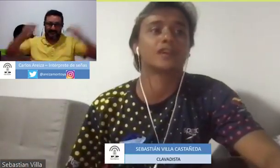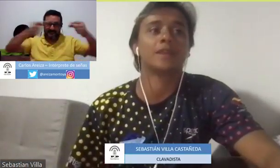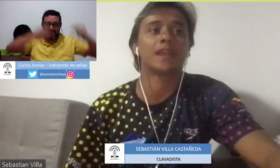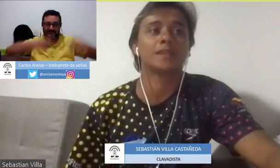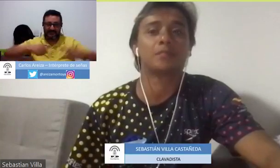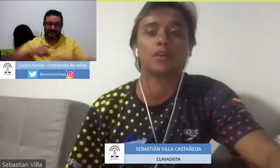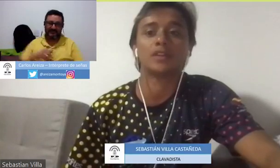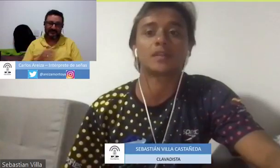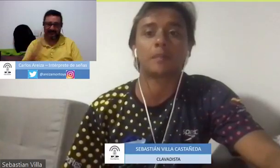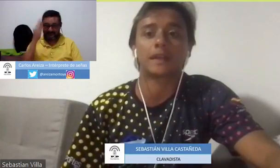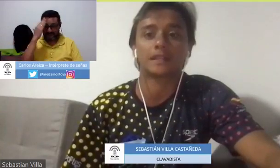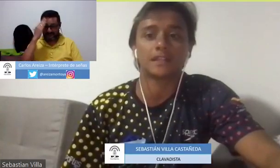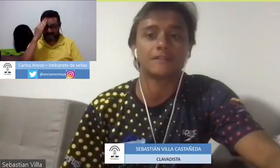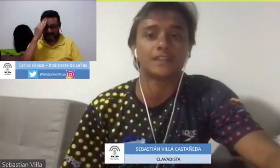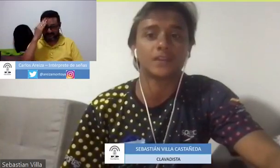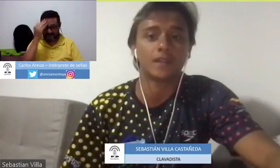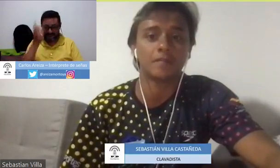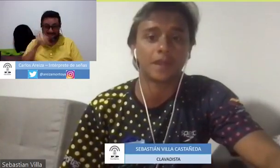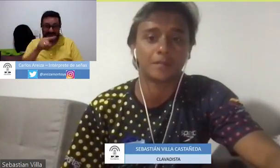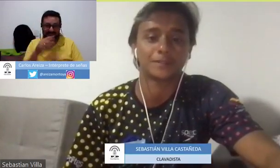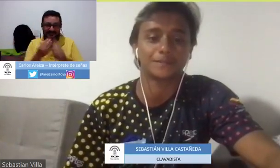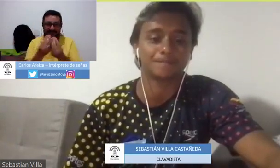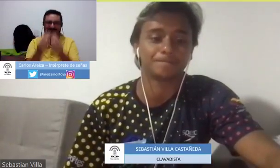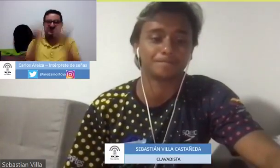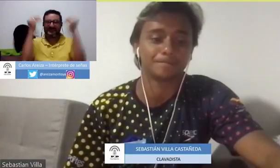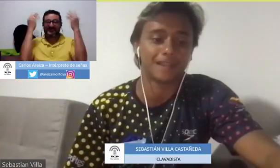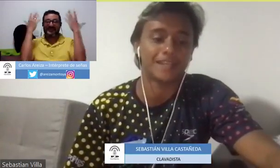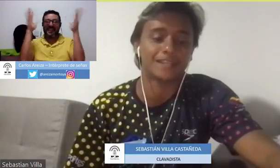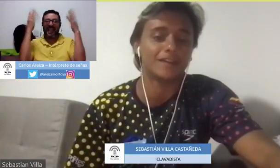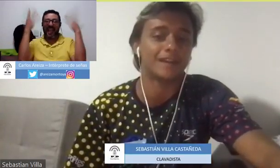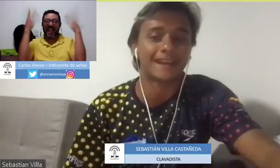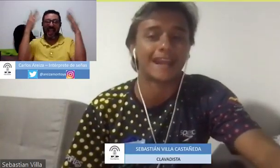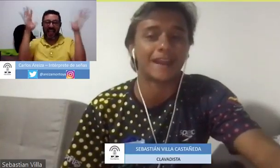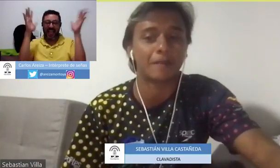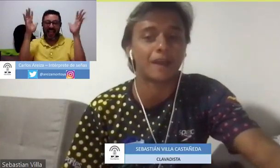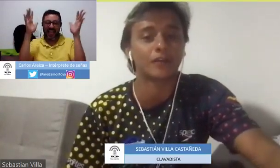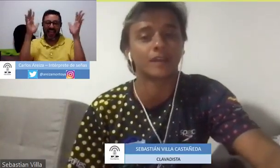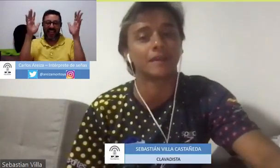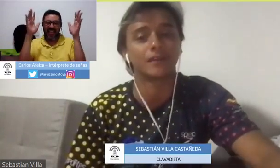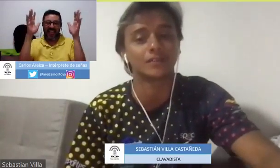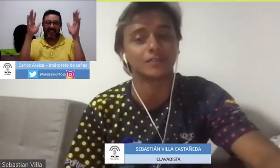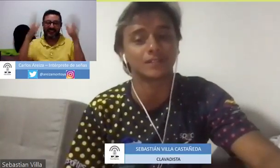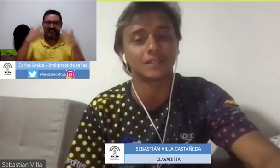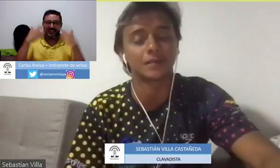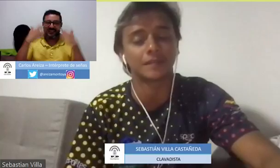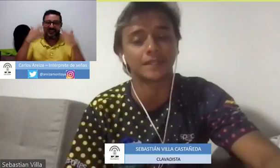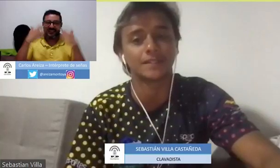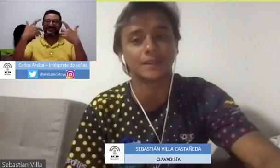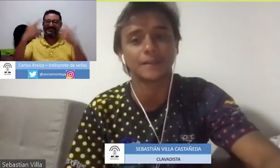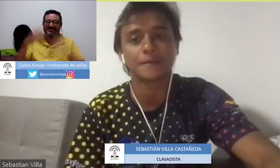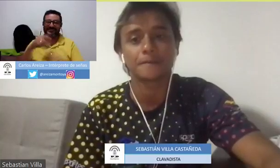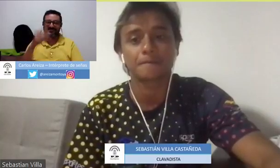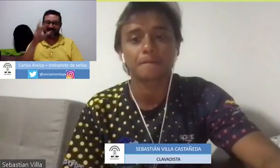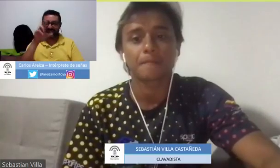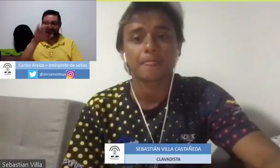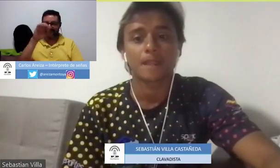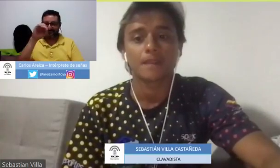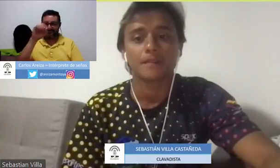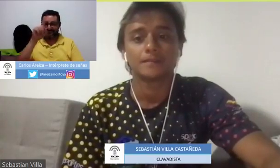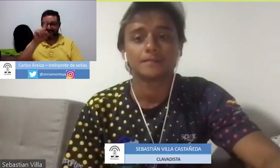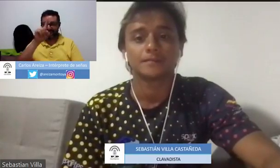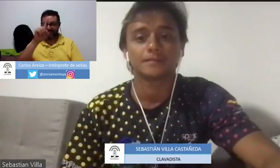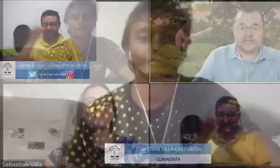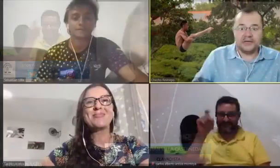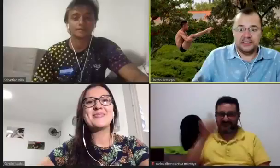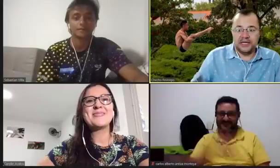ellos también hayan podido hacer parte de esa fiesta olímpica, pues ese fue el real valor que me dejó esa competencia.